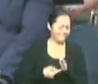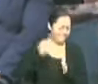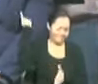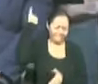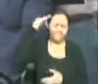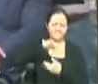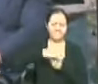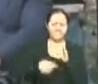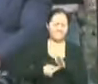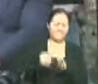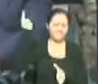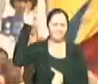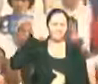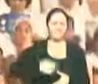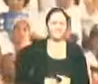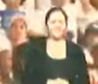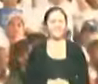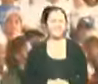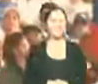vuelta.